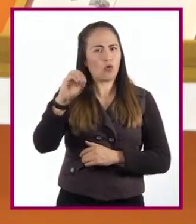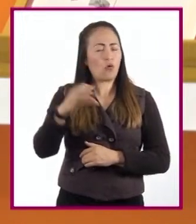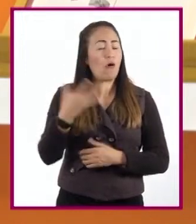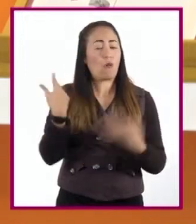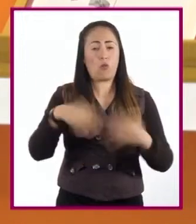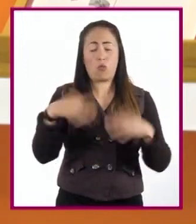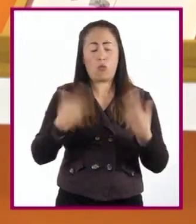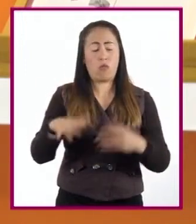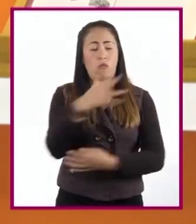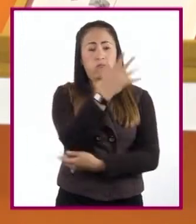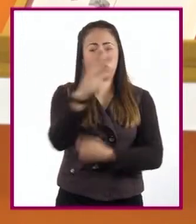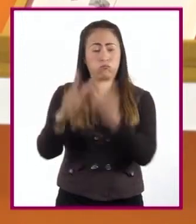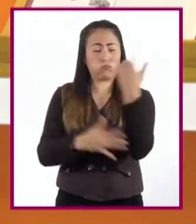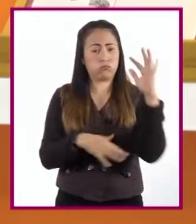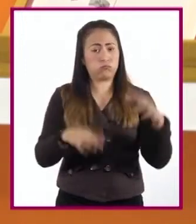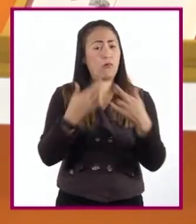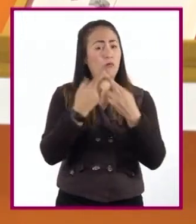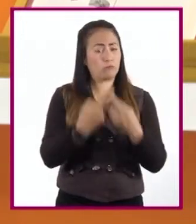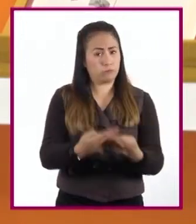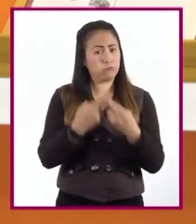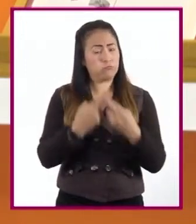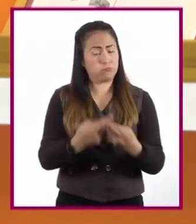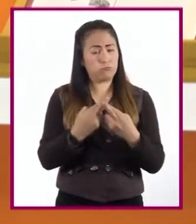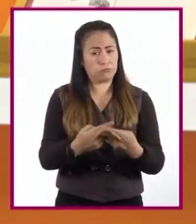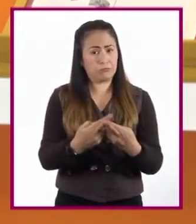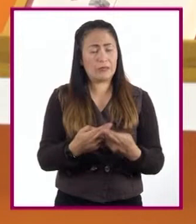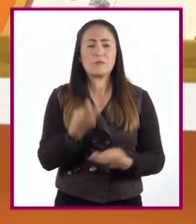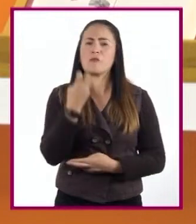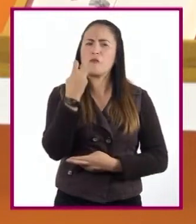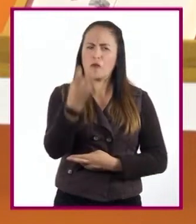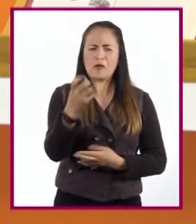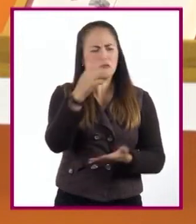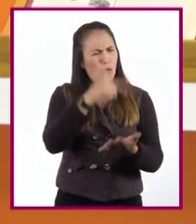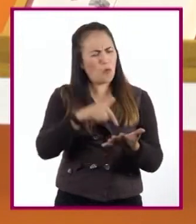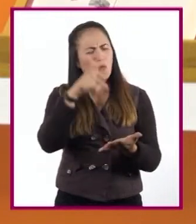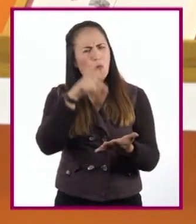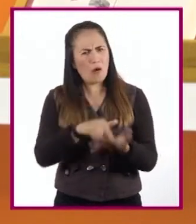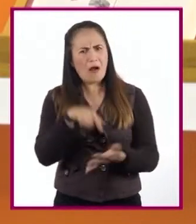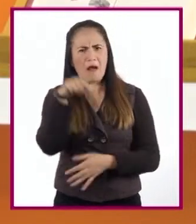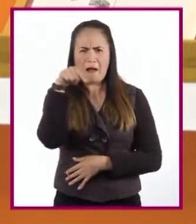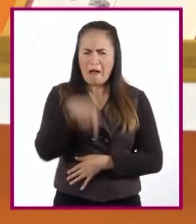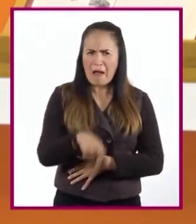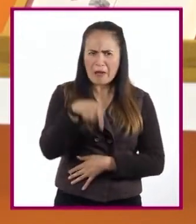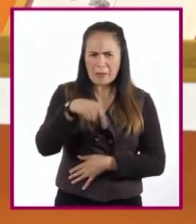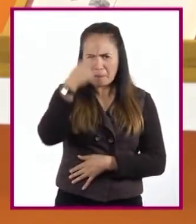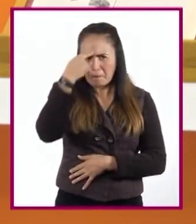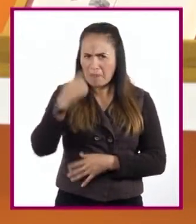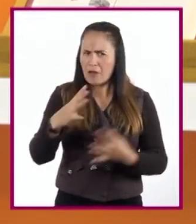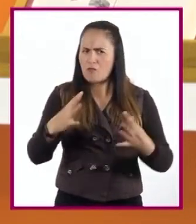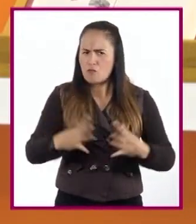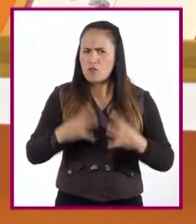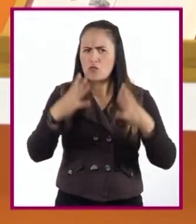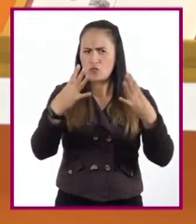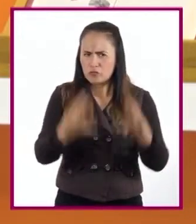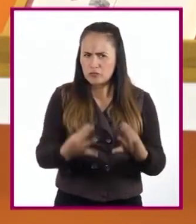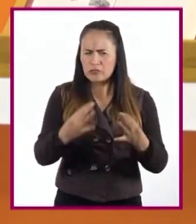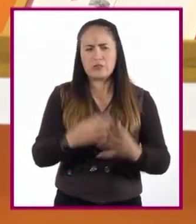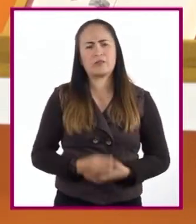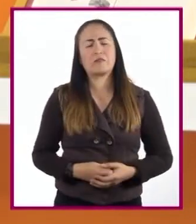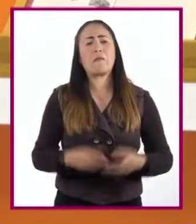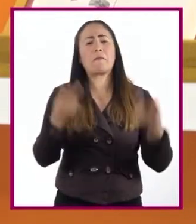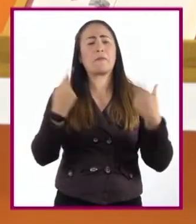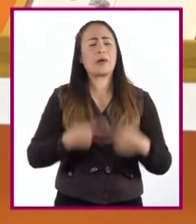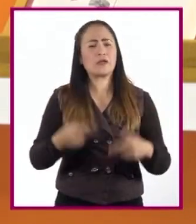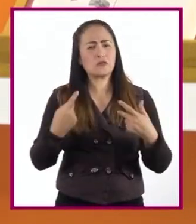nichos ecológicos, lo que explica la elección del lugar en que se erigió Cuicuilco. Los primeros